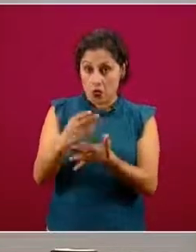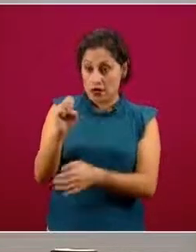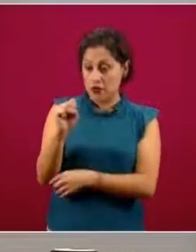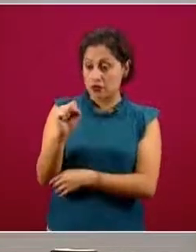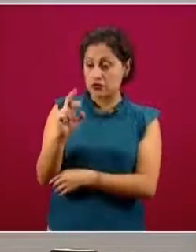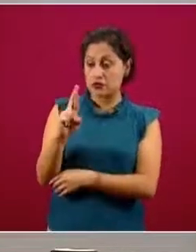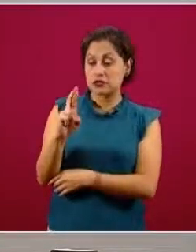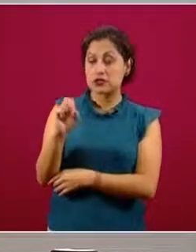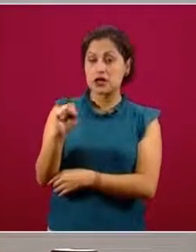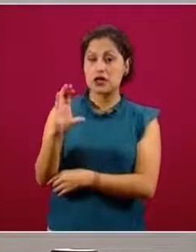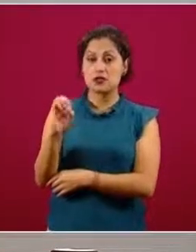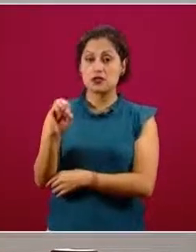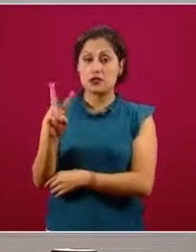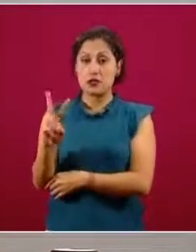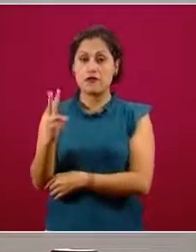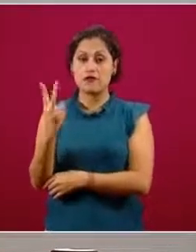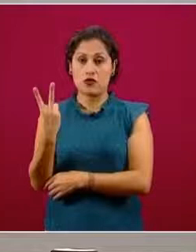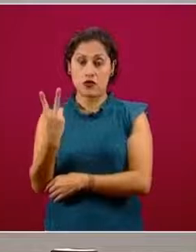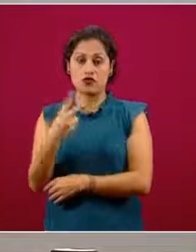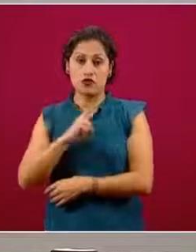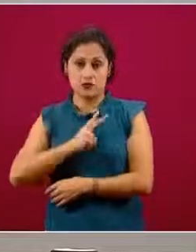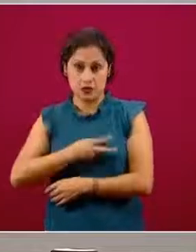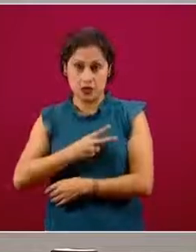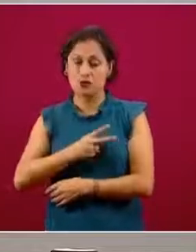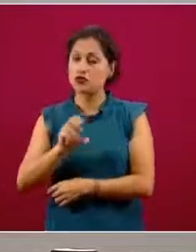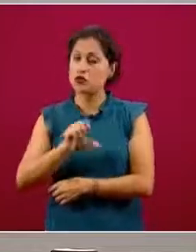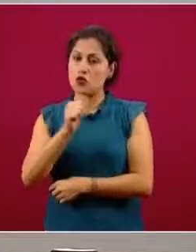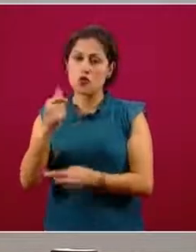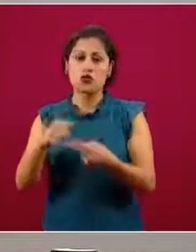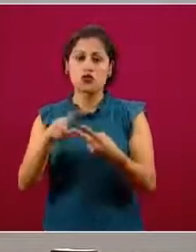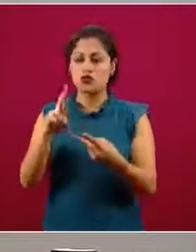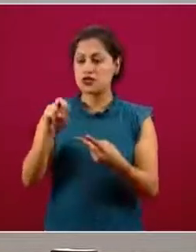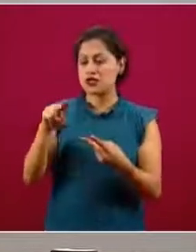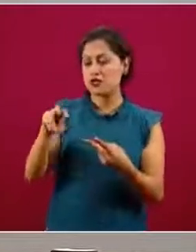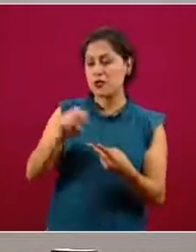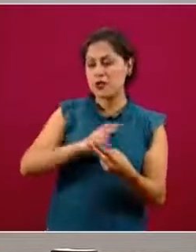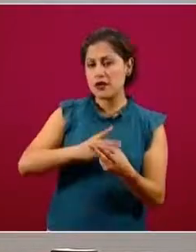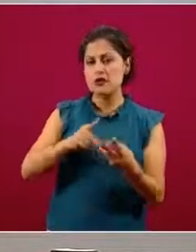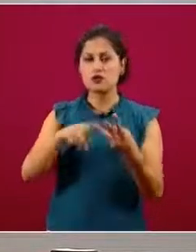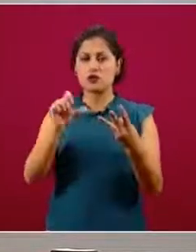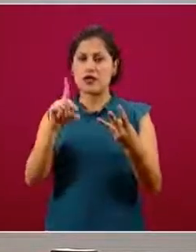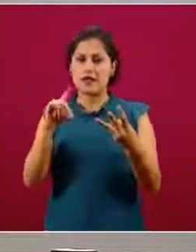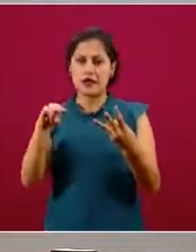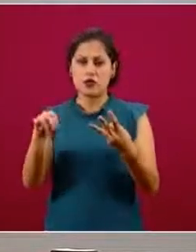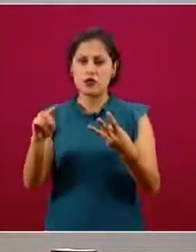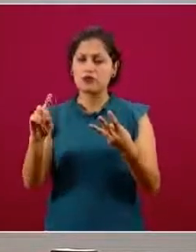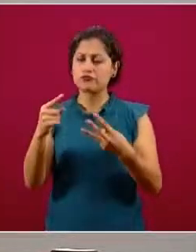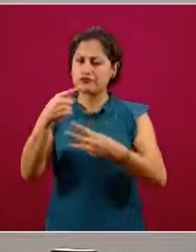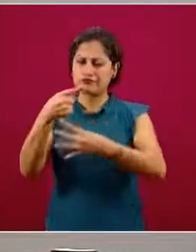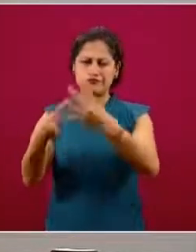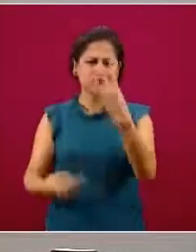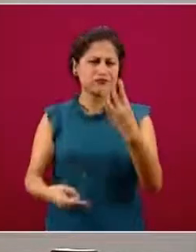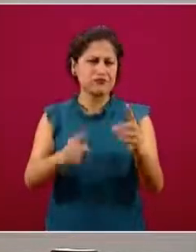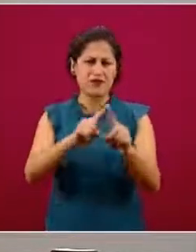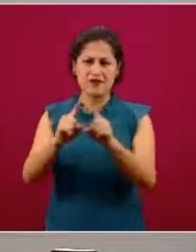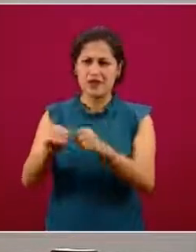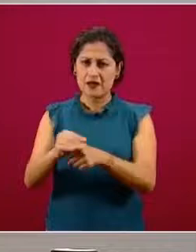COVID, también el virus de influenza, rinovirus, adenovirus, metaneumovirus, otros